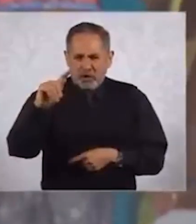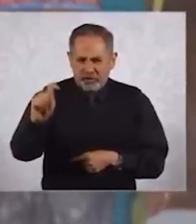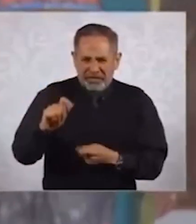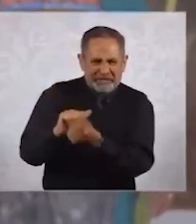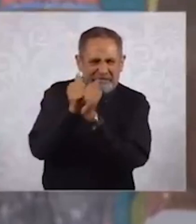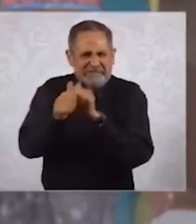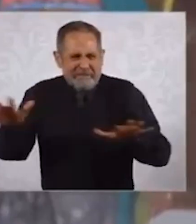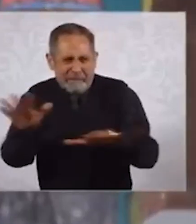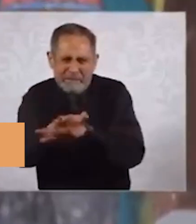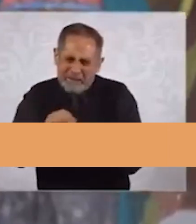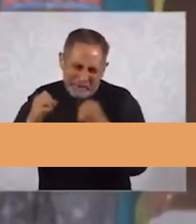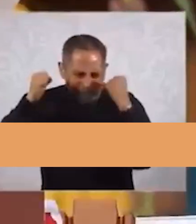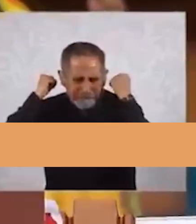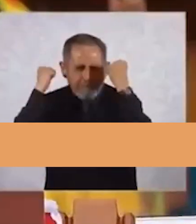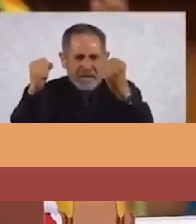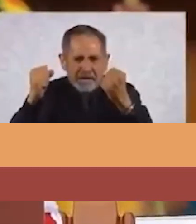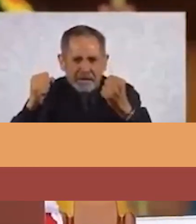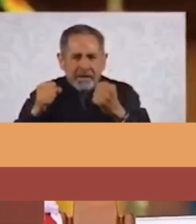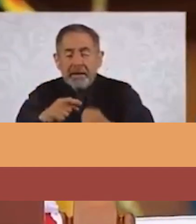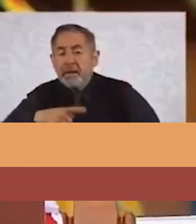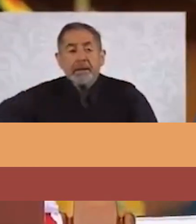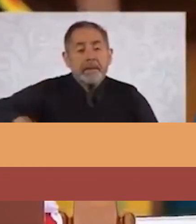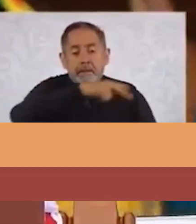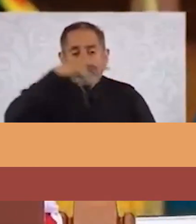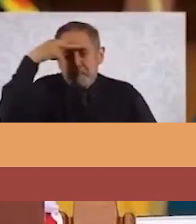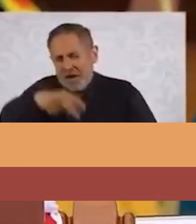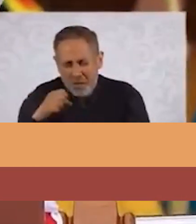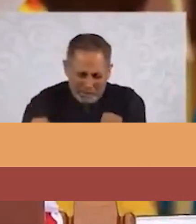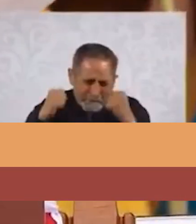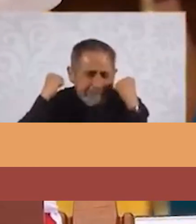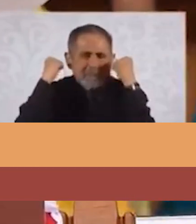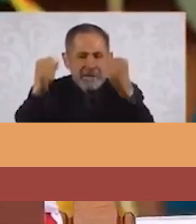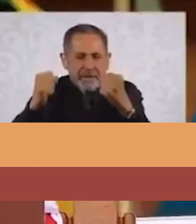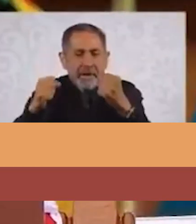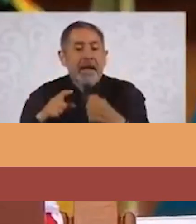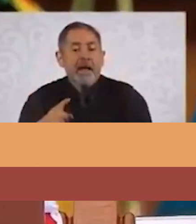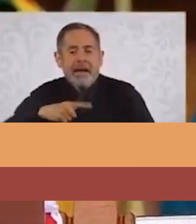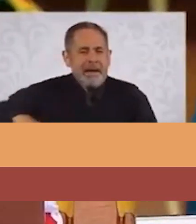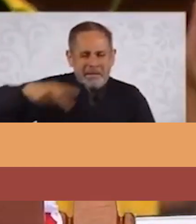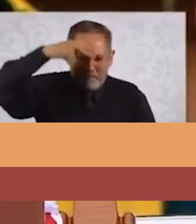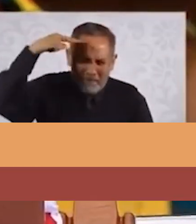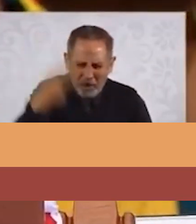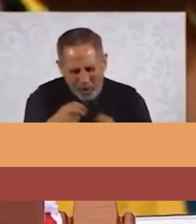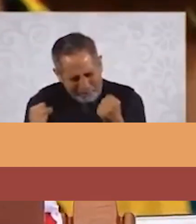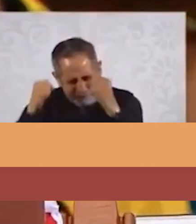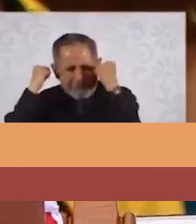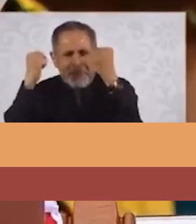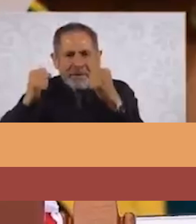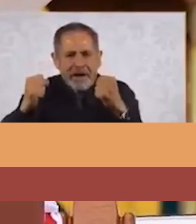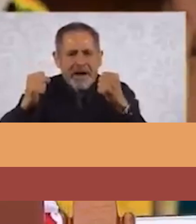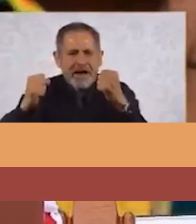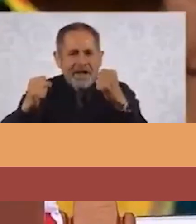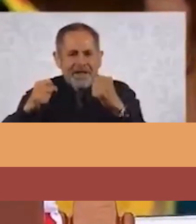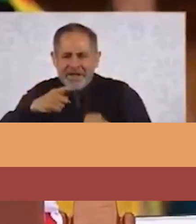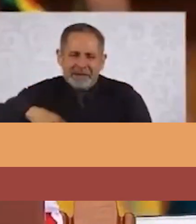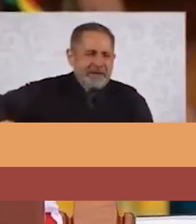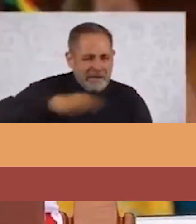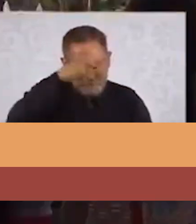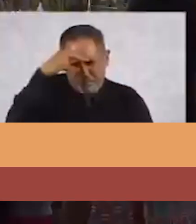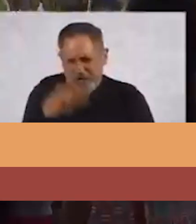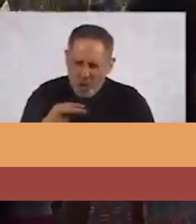Transformación! ¡Que viva México! ¡Que viva México! ¡Que viva